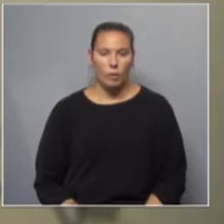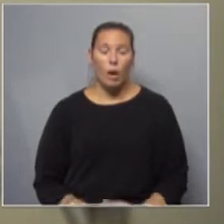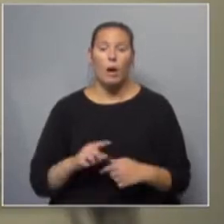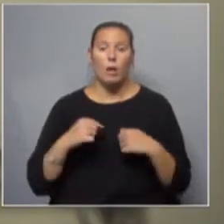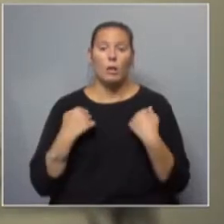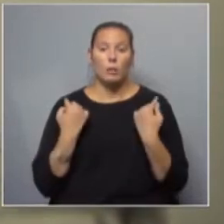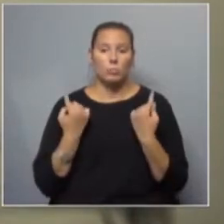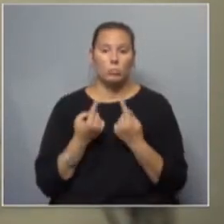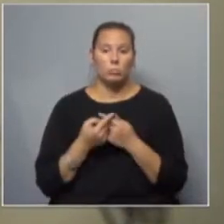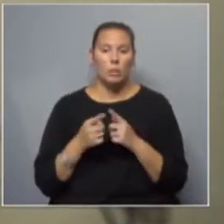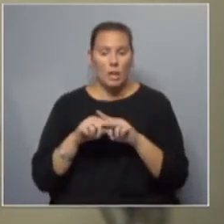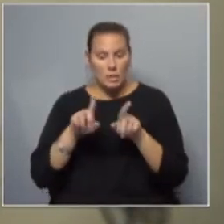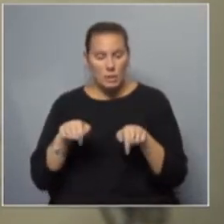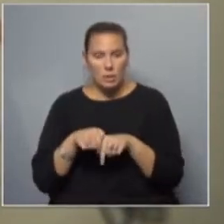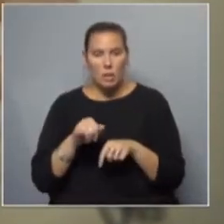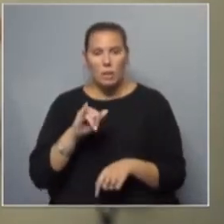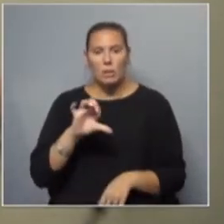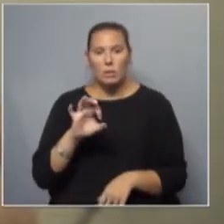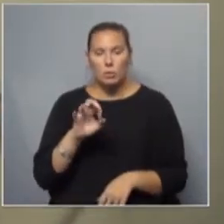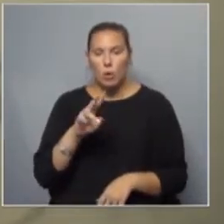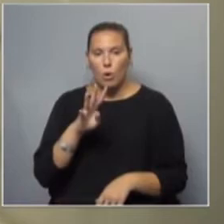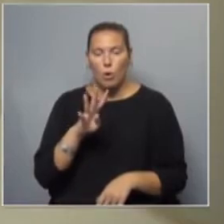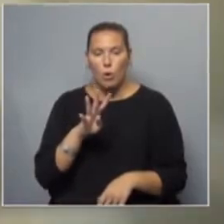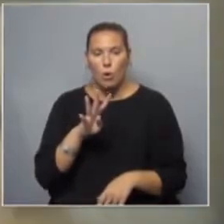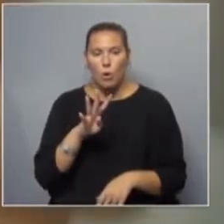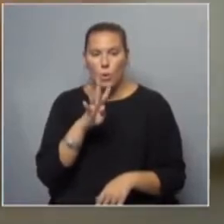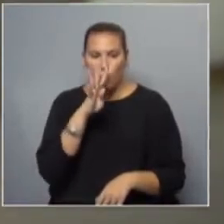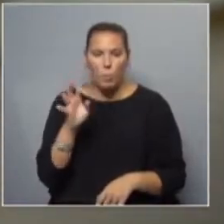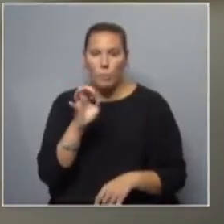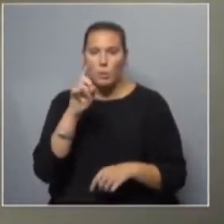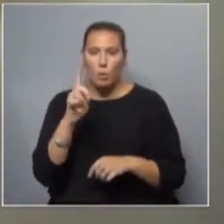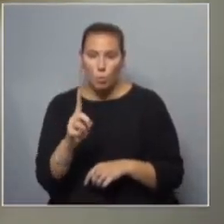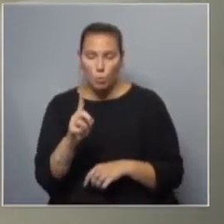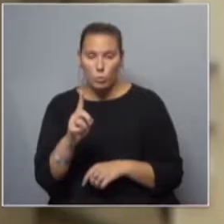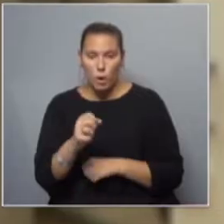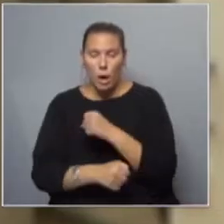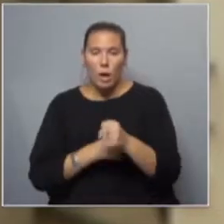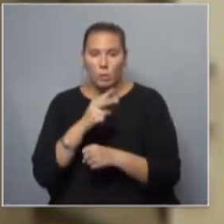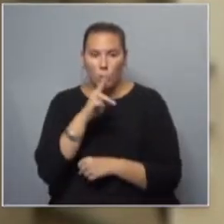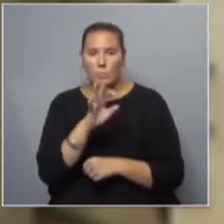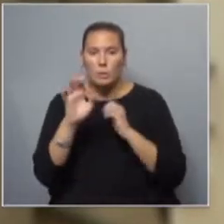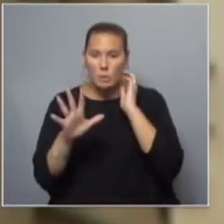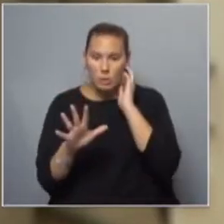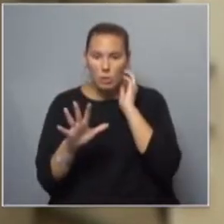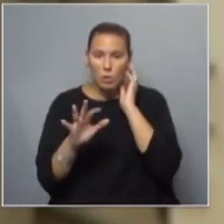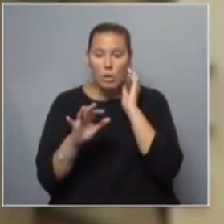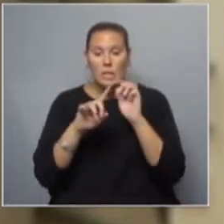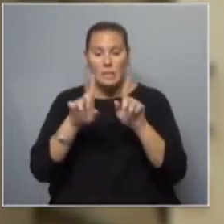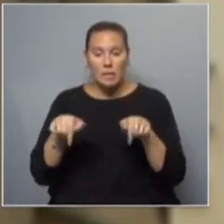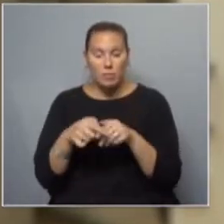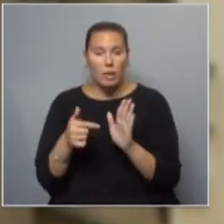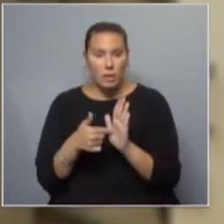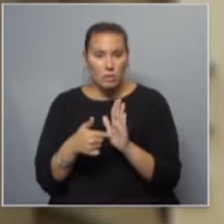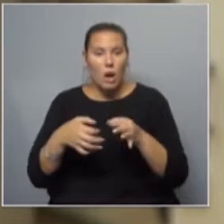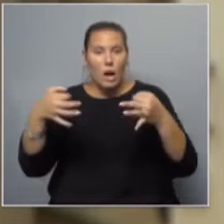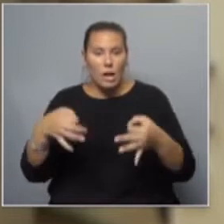Nosotros estamos certificados ISO 9001 desde el año 2005. La certificación ISO 9001 lo que garantiza es